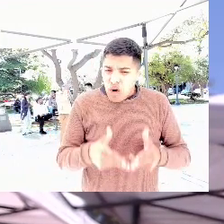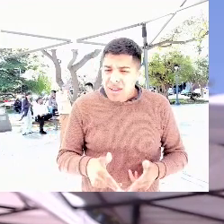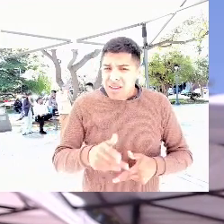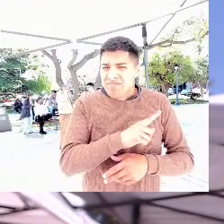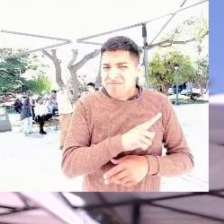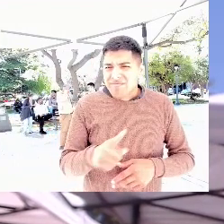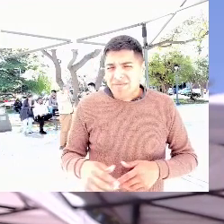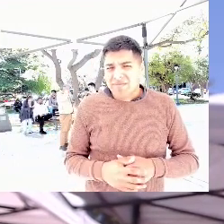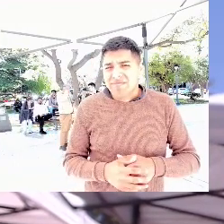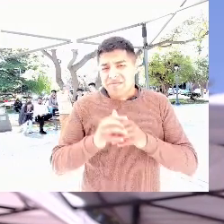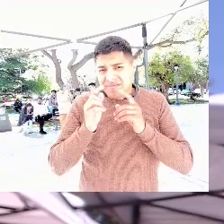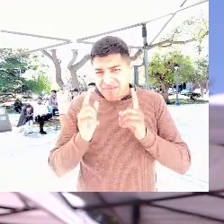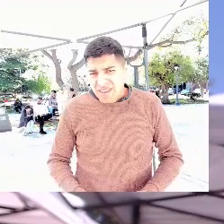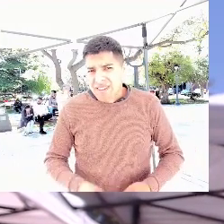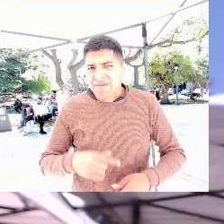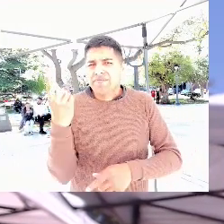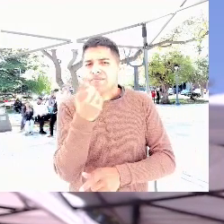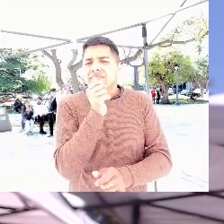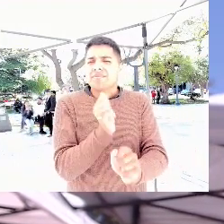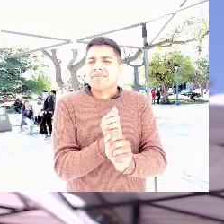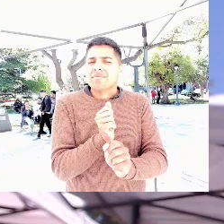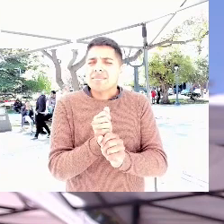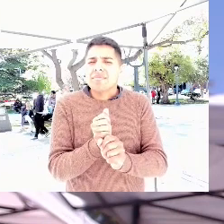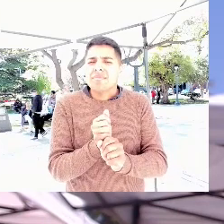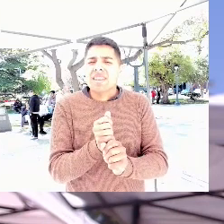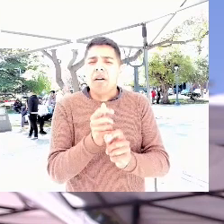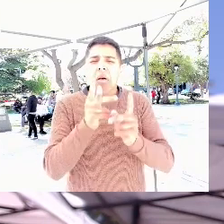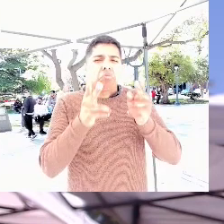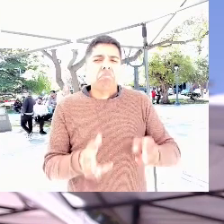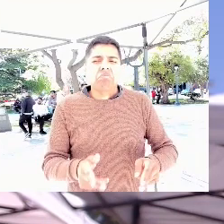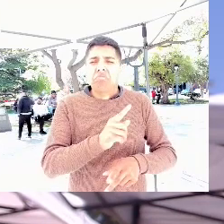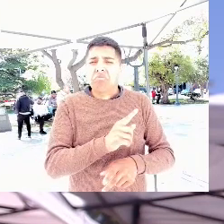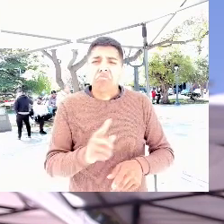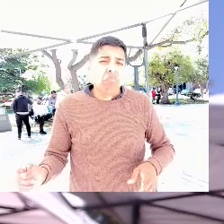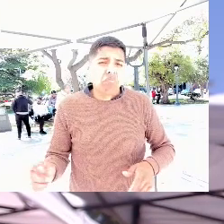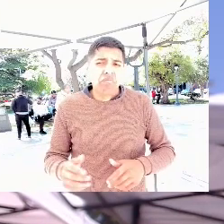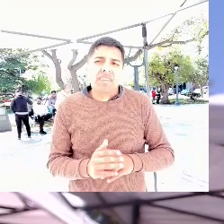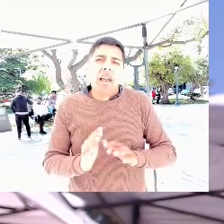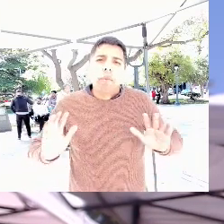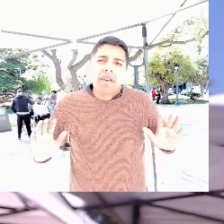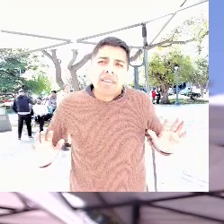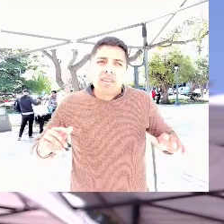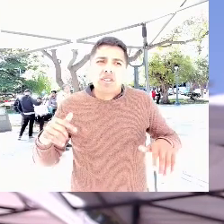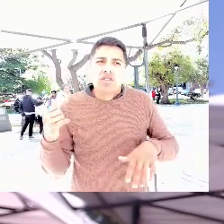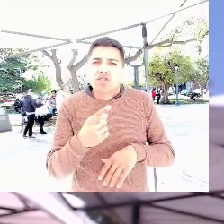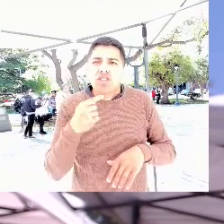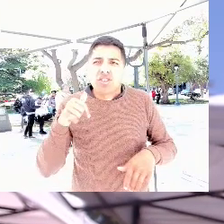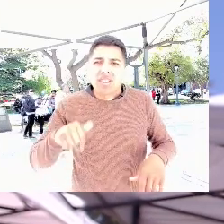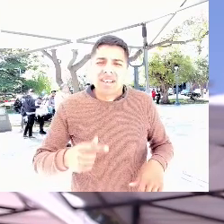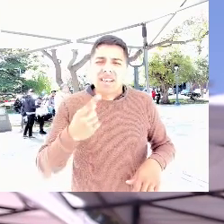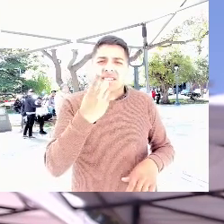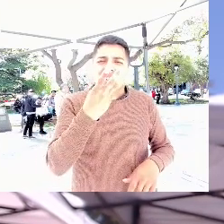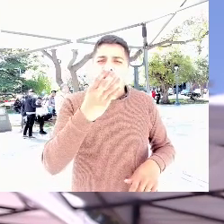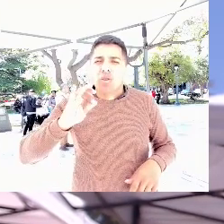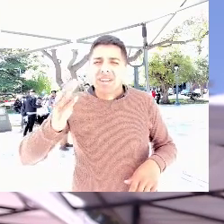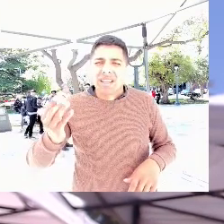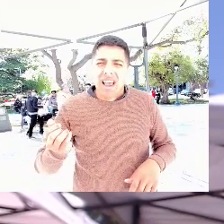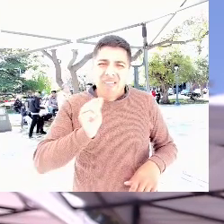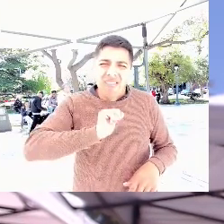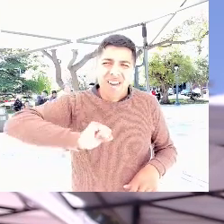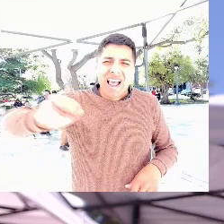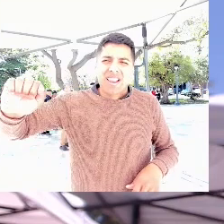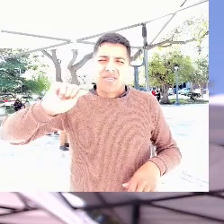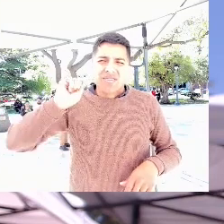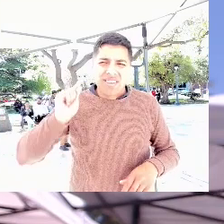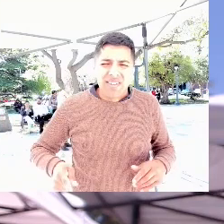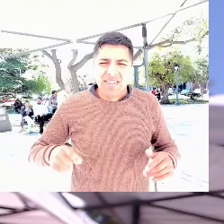nada su trabajo para con los vecinos, a pesar de tener más de un 140% de inflación, a pesar